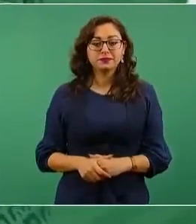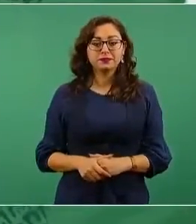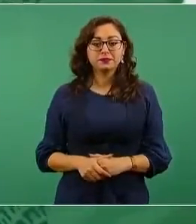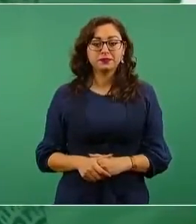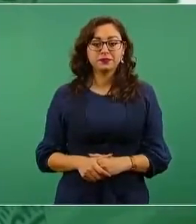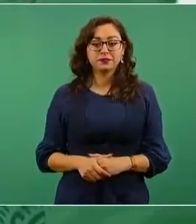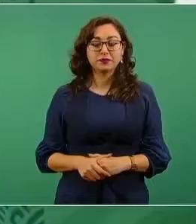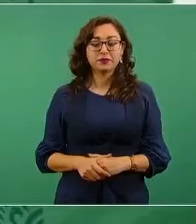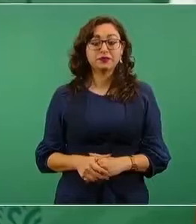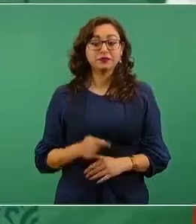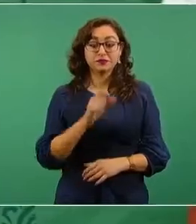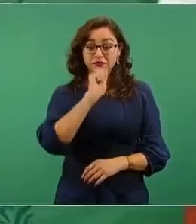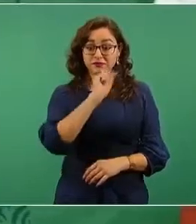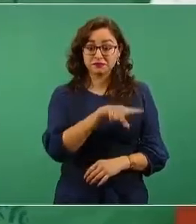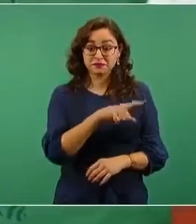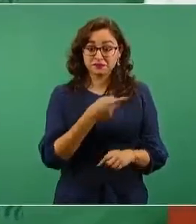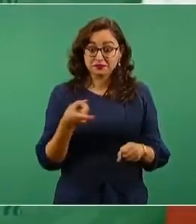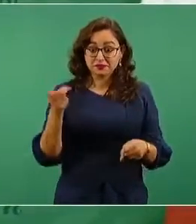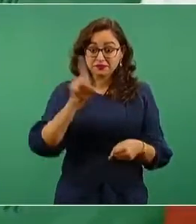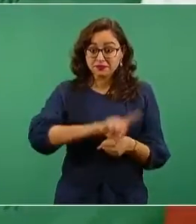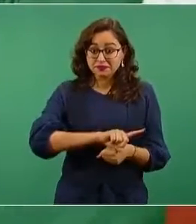y el día que lo dio a conocer